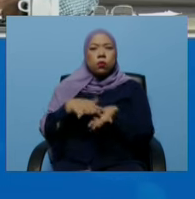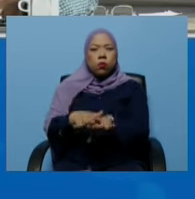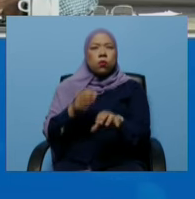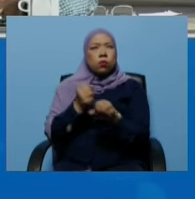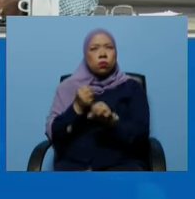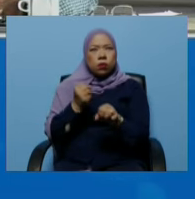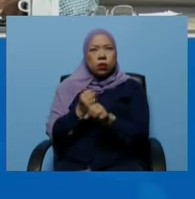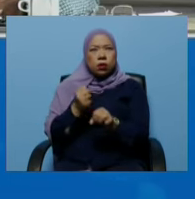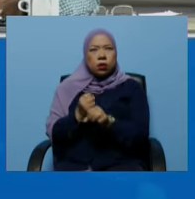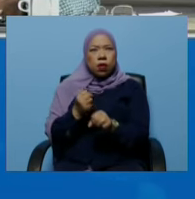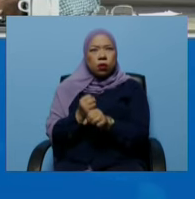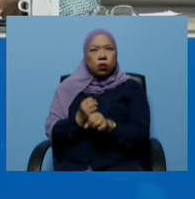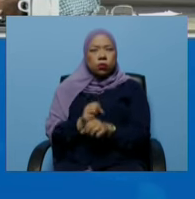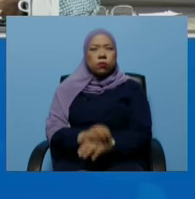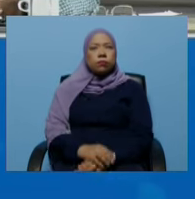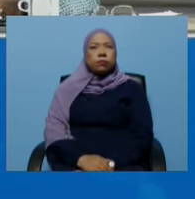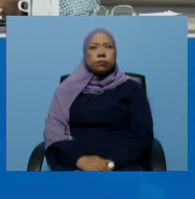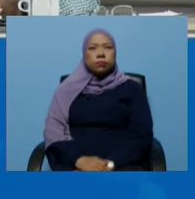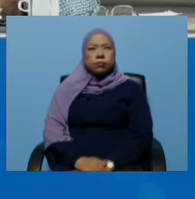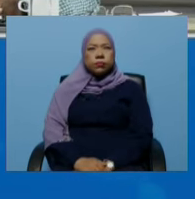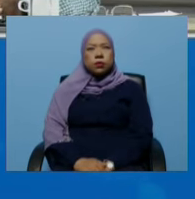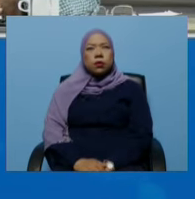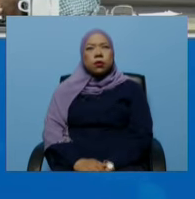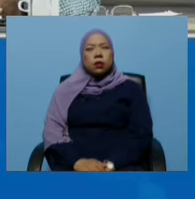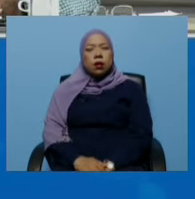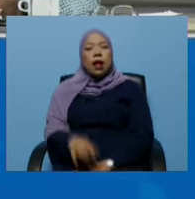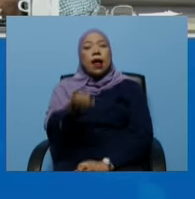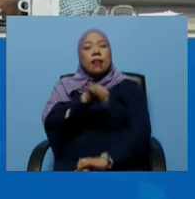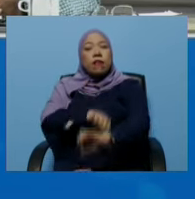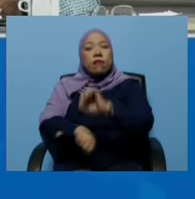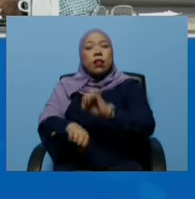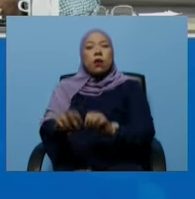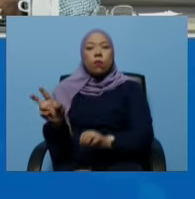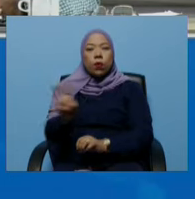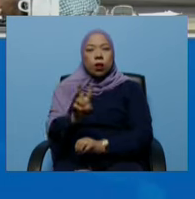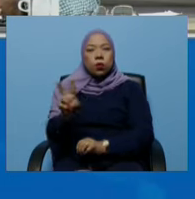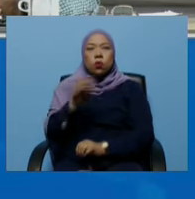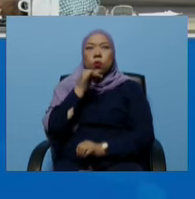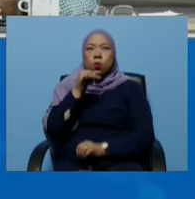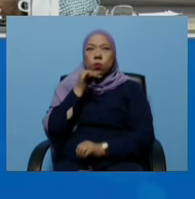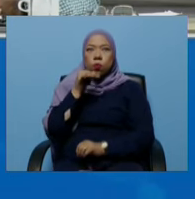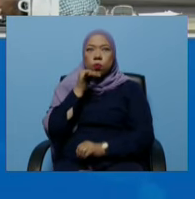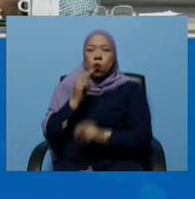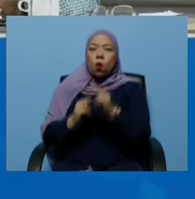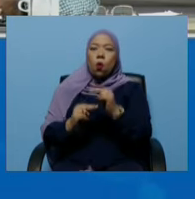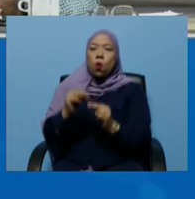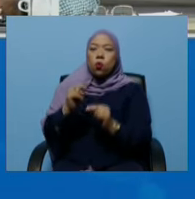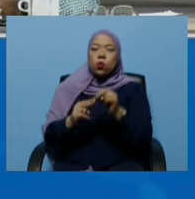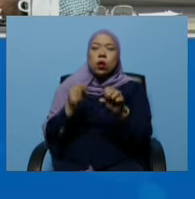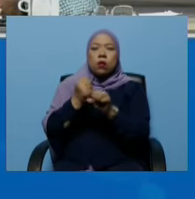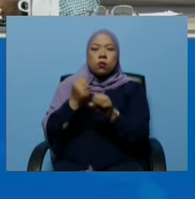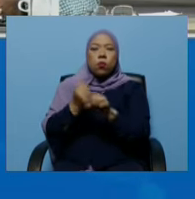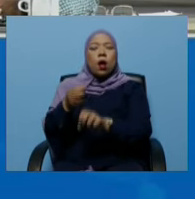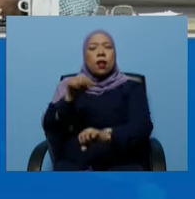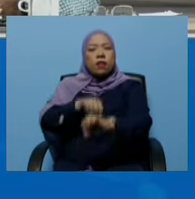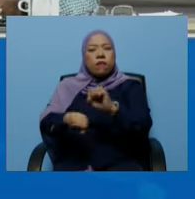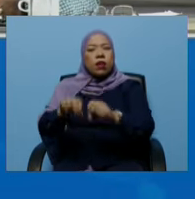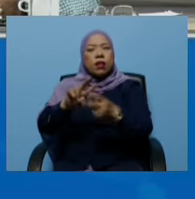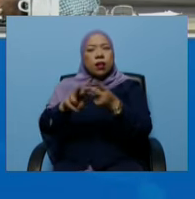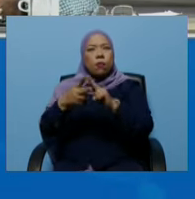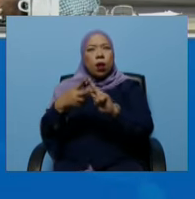el centro. Para eso defendemos a Venezuela, para construirla. Para eso defendemos la